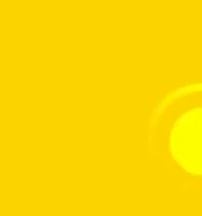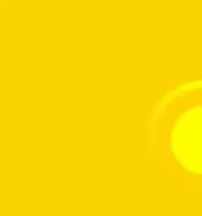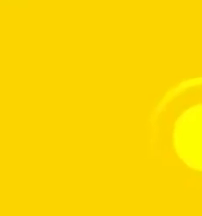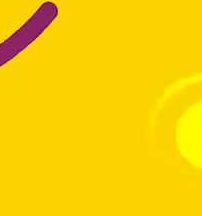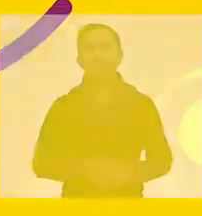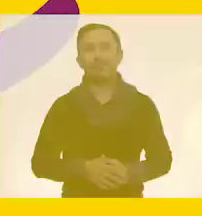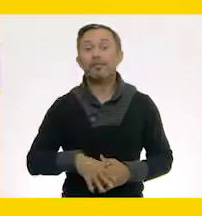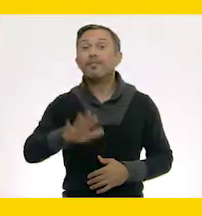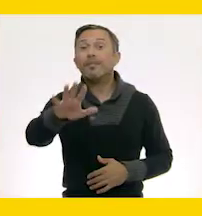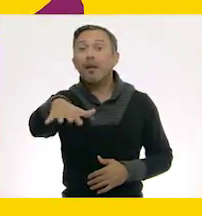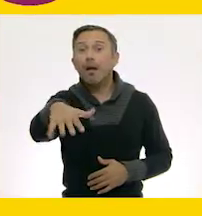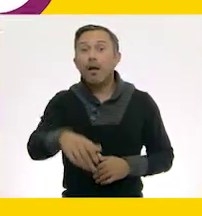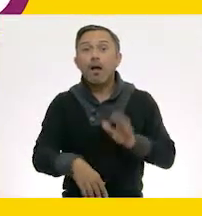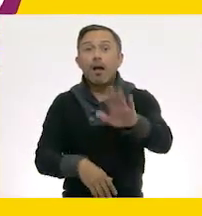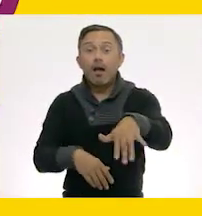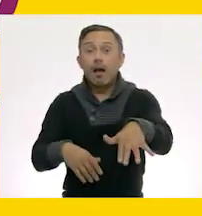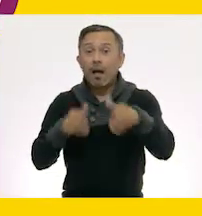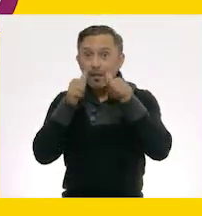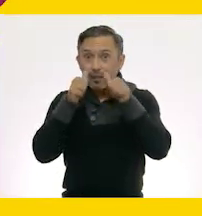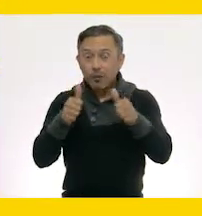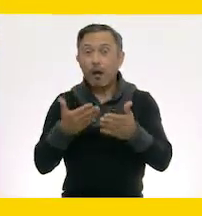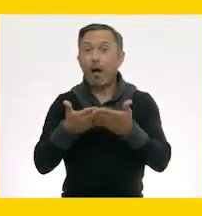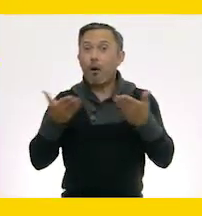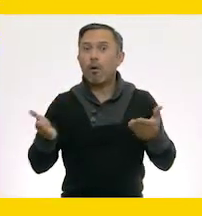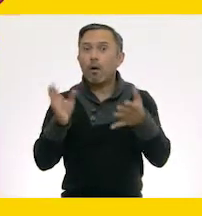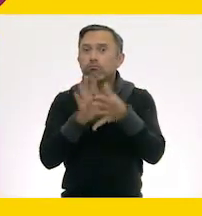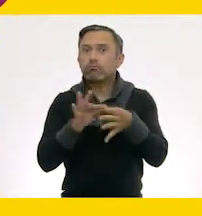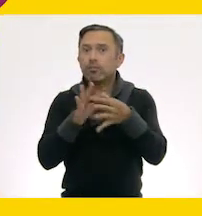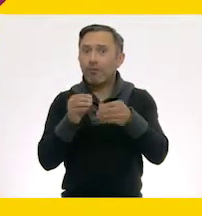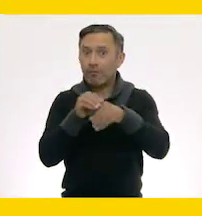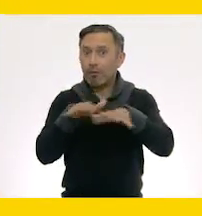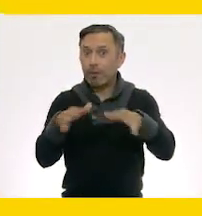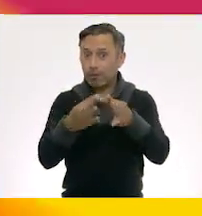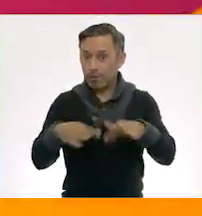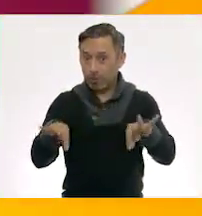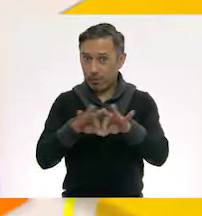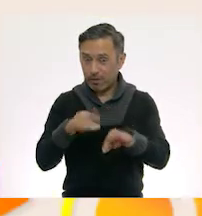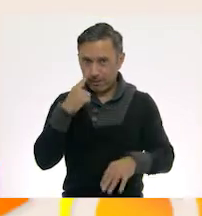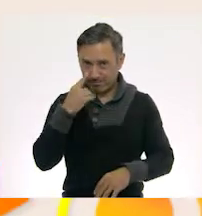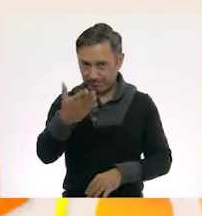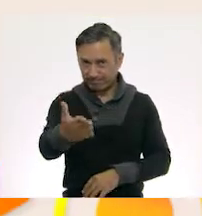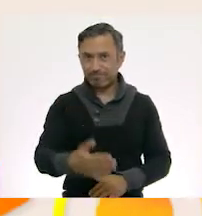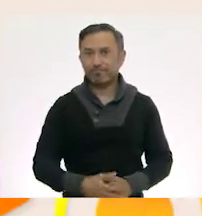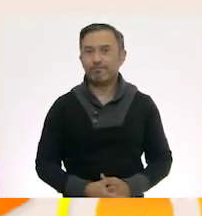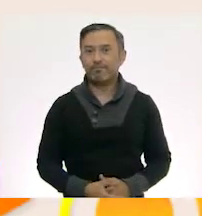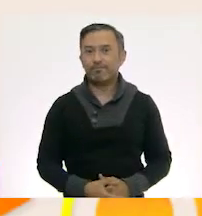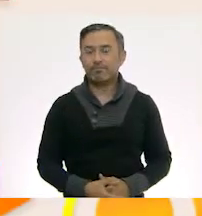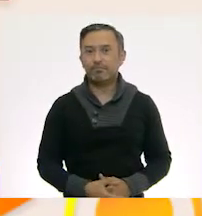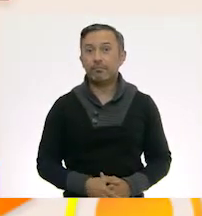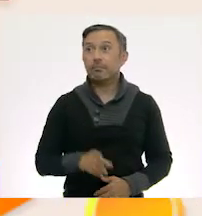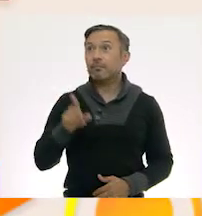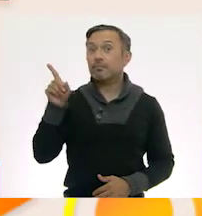¡Atención! ¡Atención! A continuación, información importante. A este